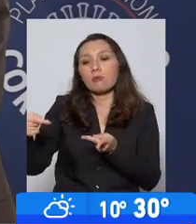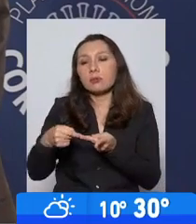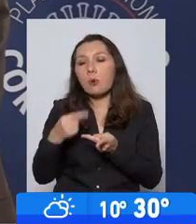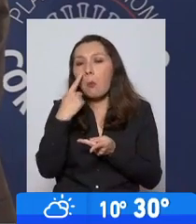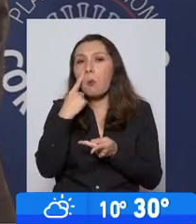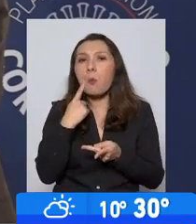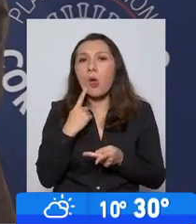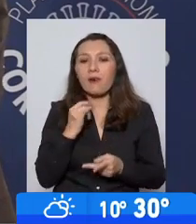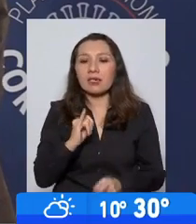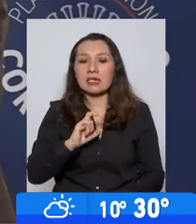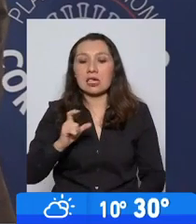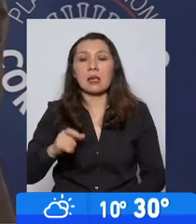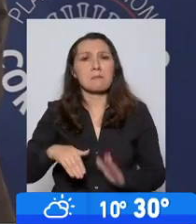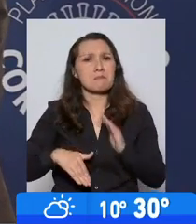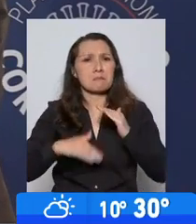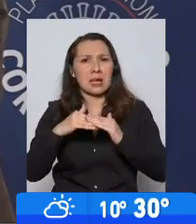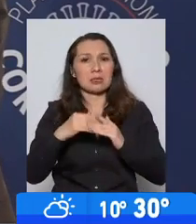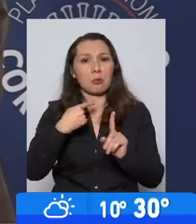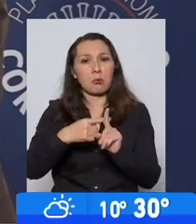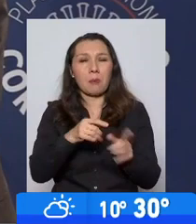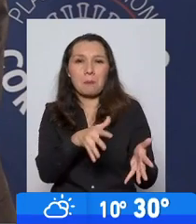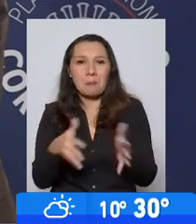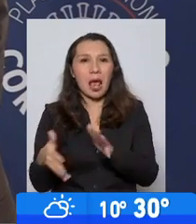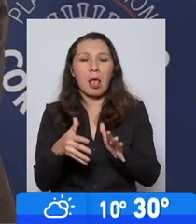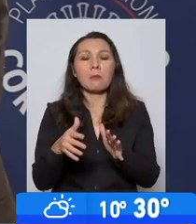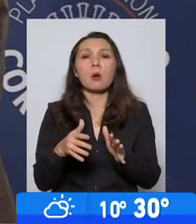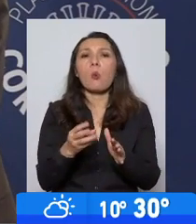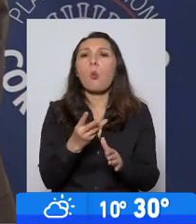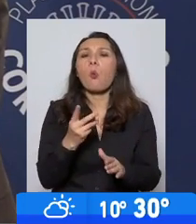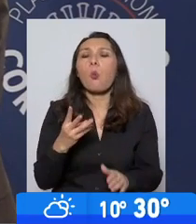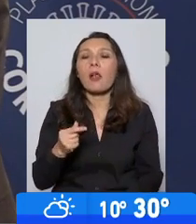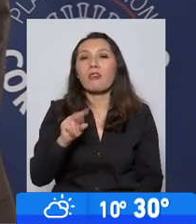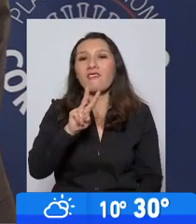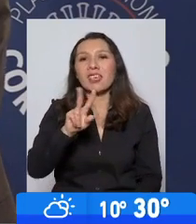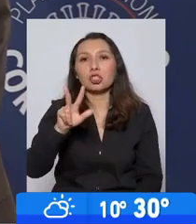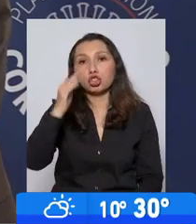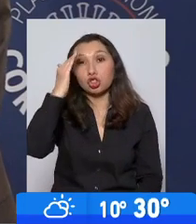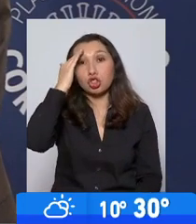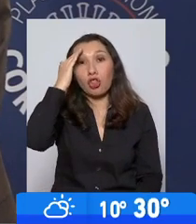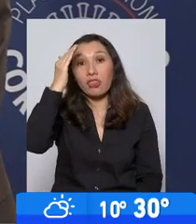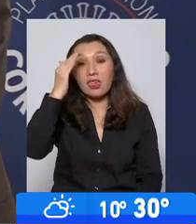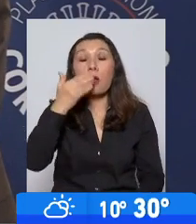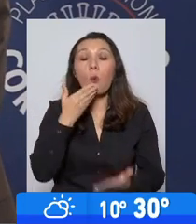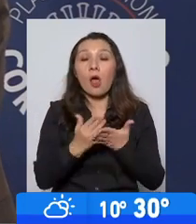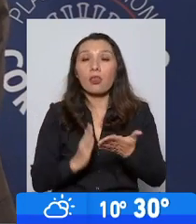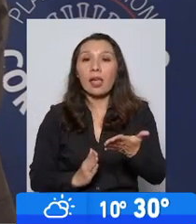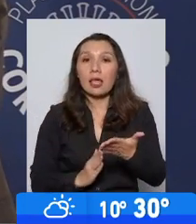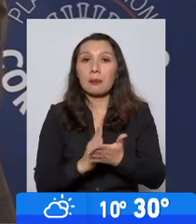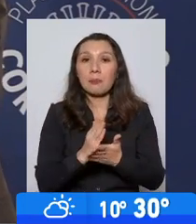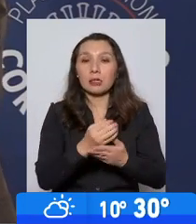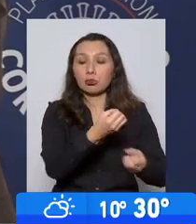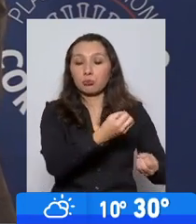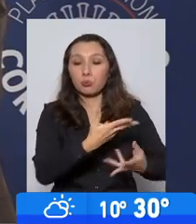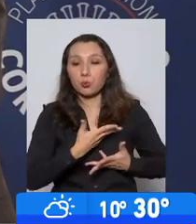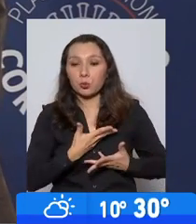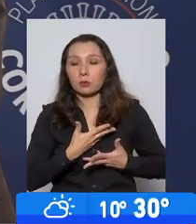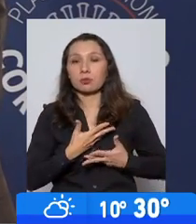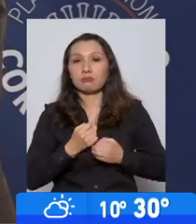tiene el máximo de positividad aproximadamente a los 28 días desde iniciada la